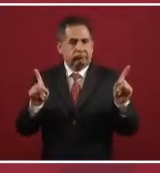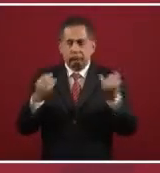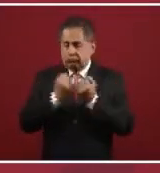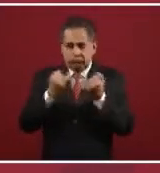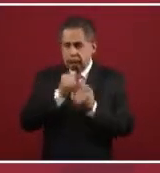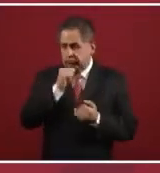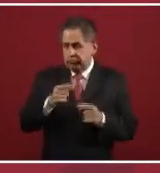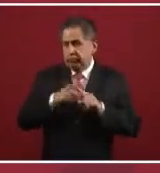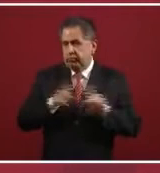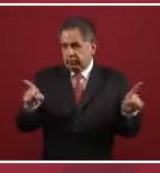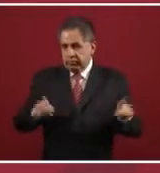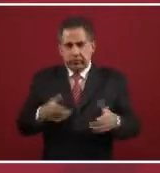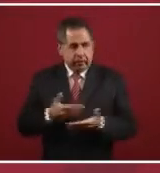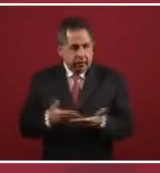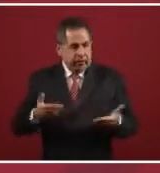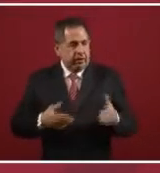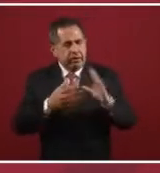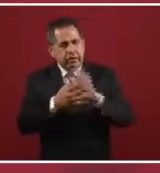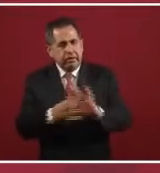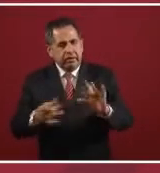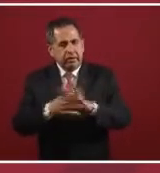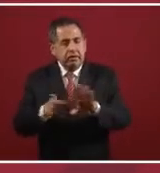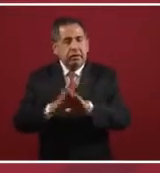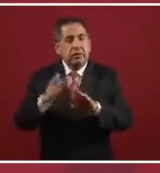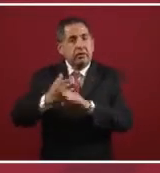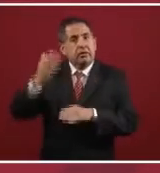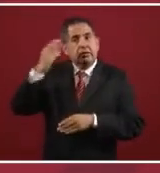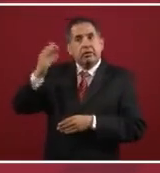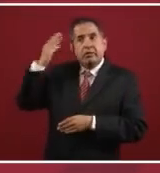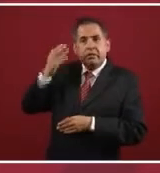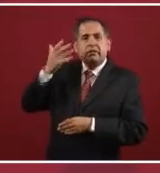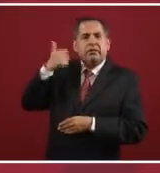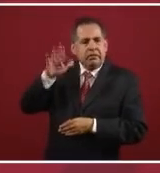pues se tiene que explicar cómo era antes.